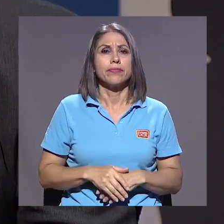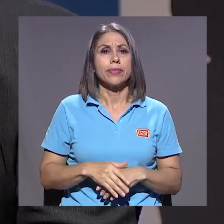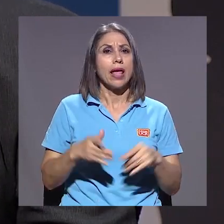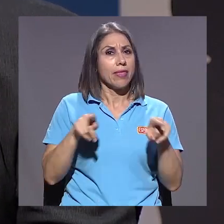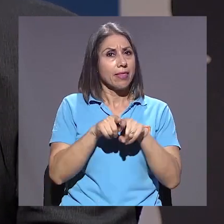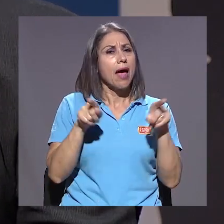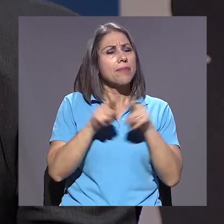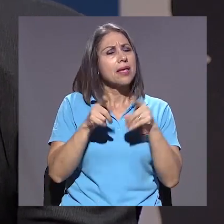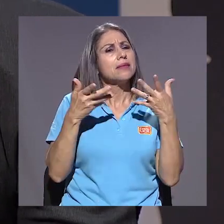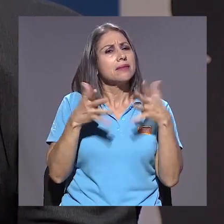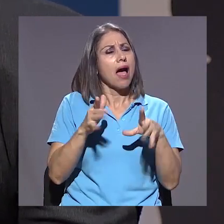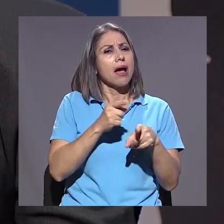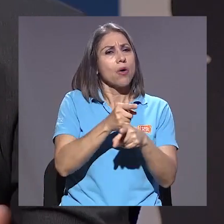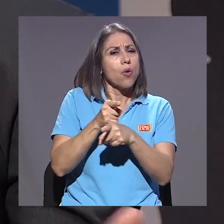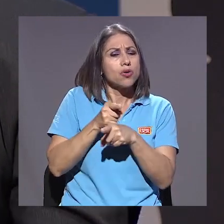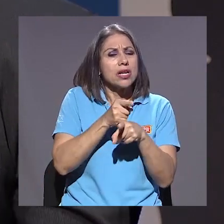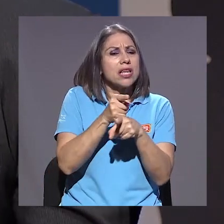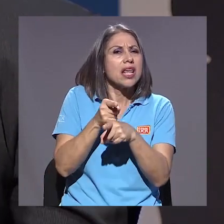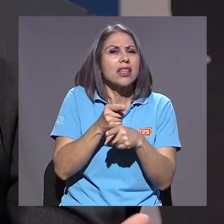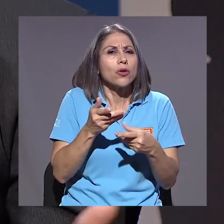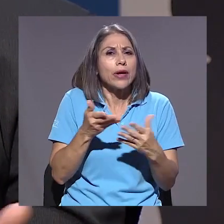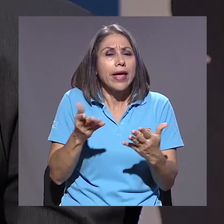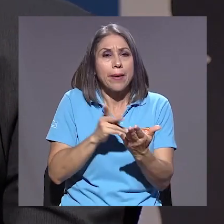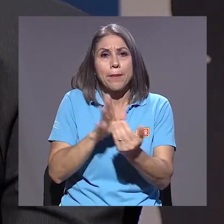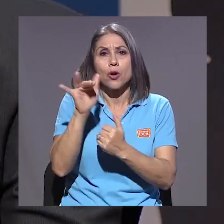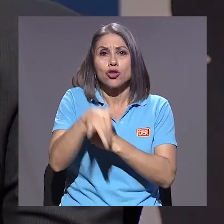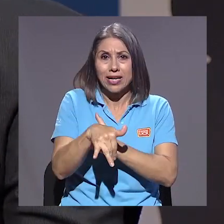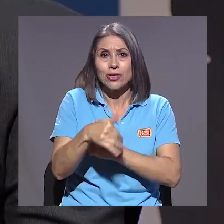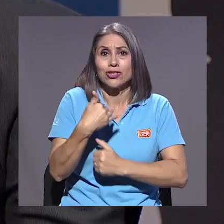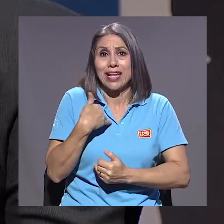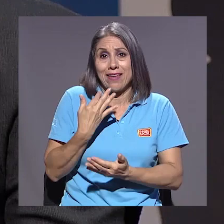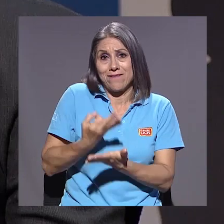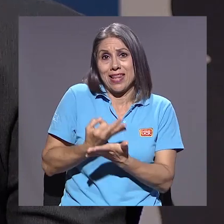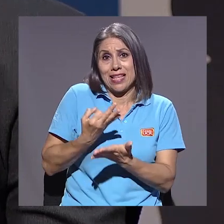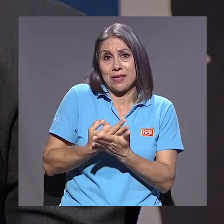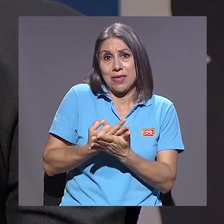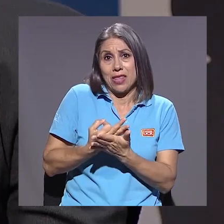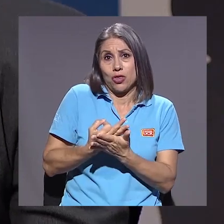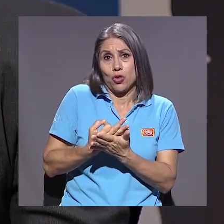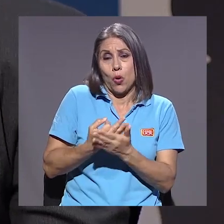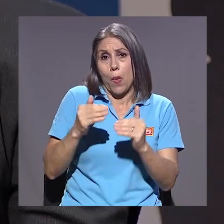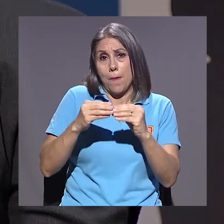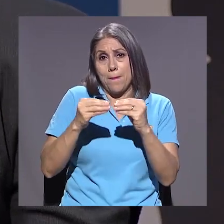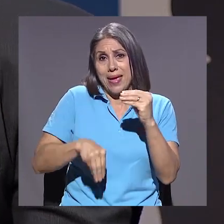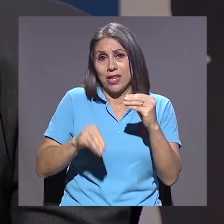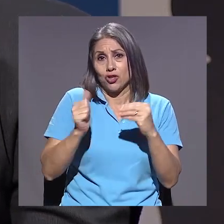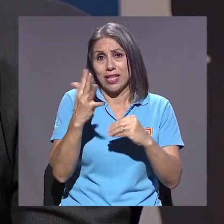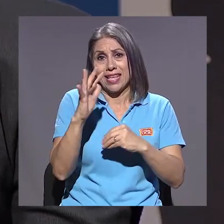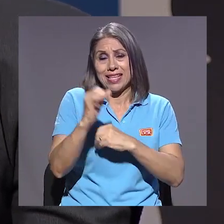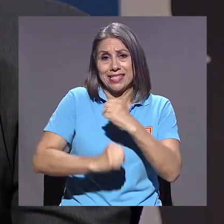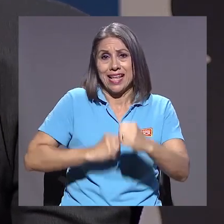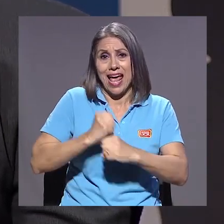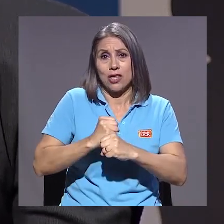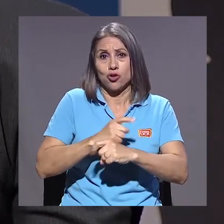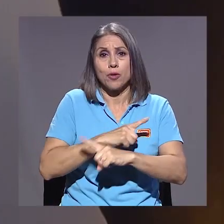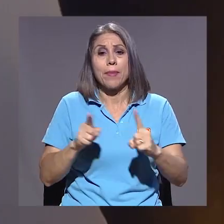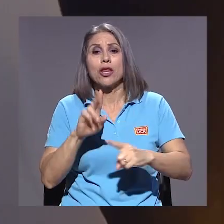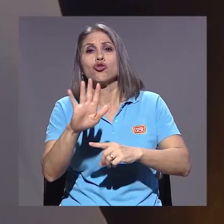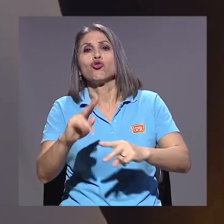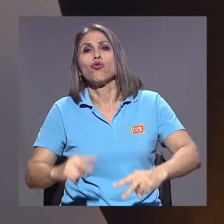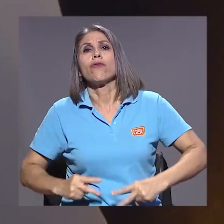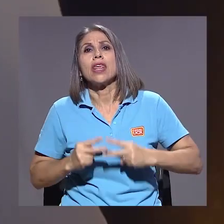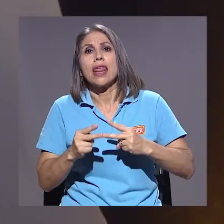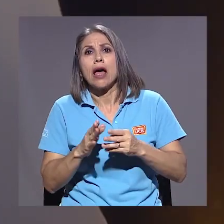corrigiendo, proyectos que tenían financiamiento de 10 a menos de 15 años, cuya vida útil era de 40 o más años. Entonces eso